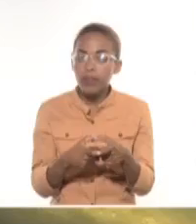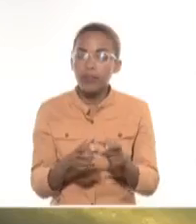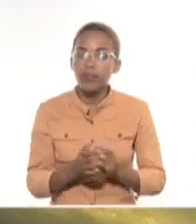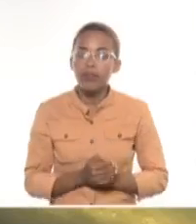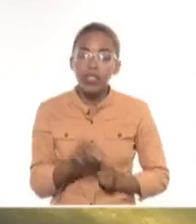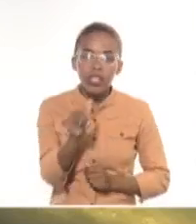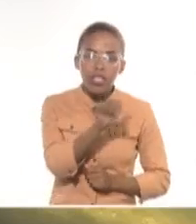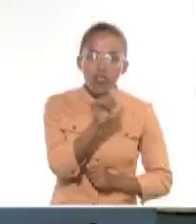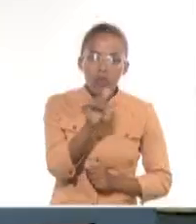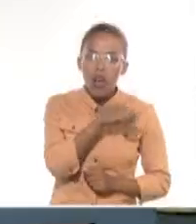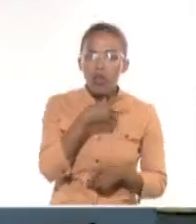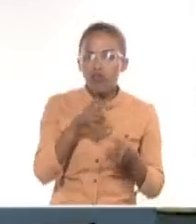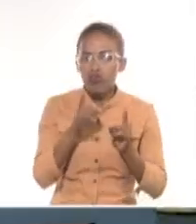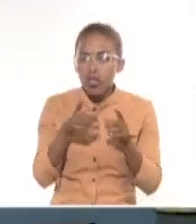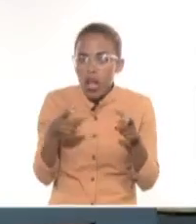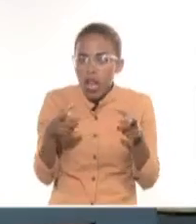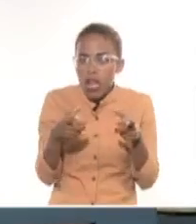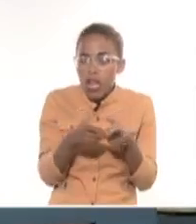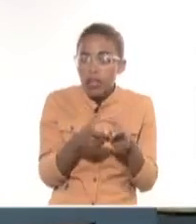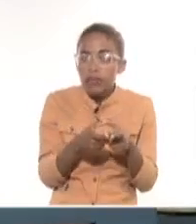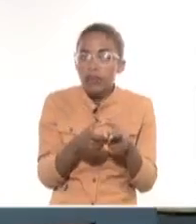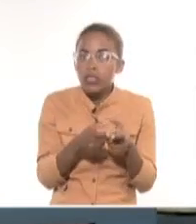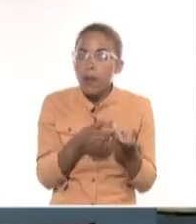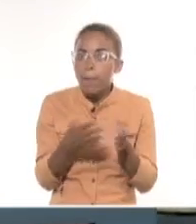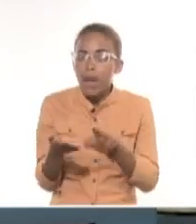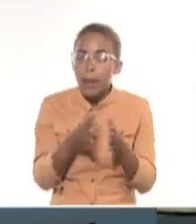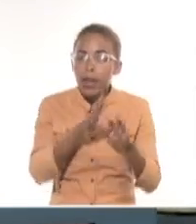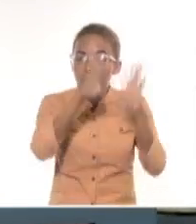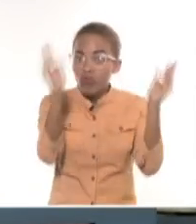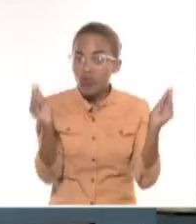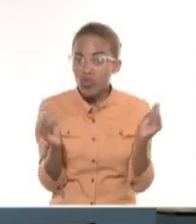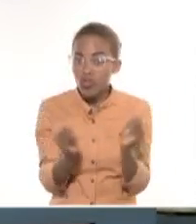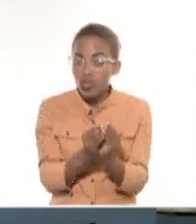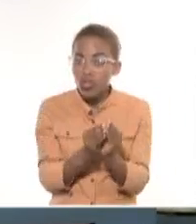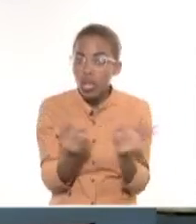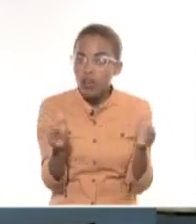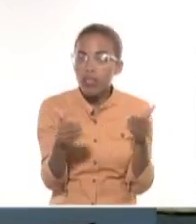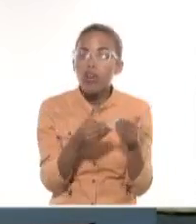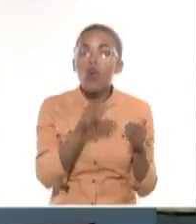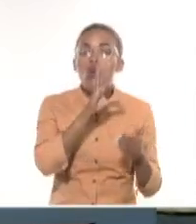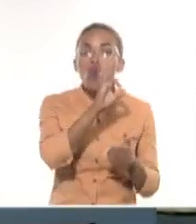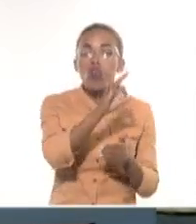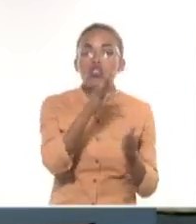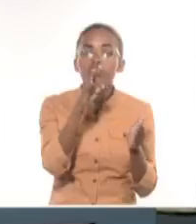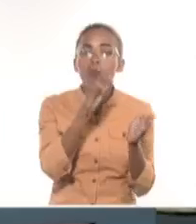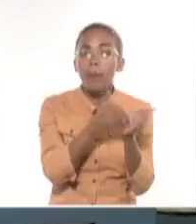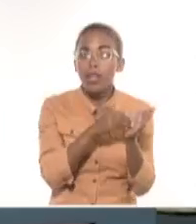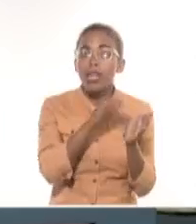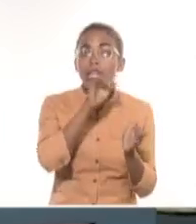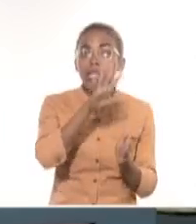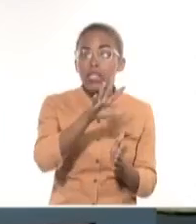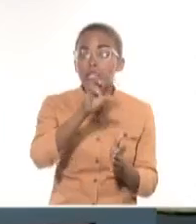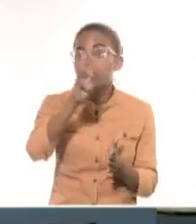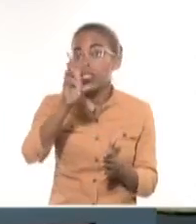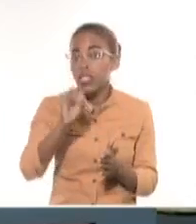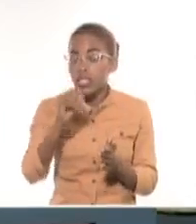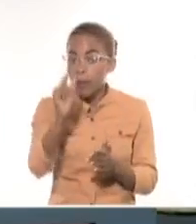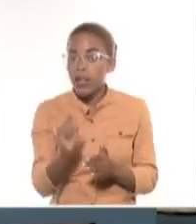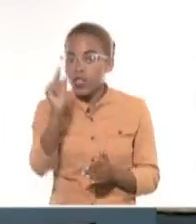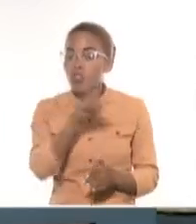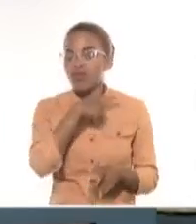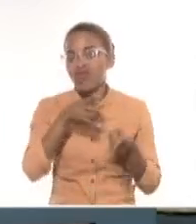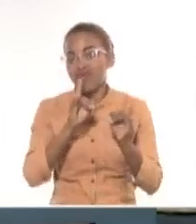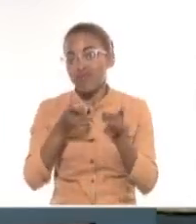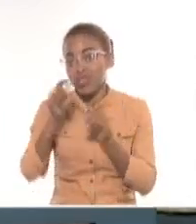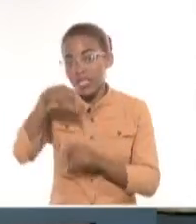Y finalmente cerramos con una cifra que es duro, ¿no? 8.530 personas fallecidas en nuestro país, y la